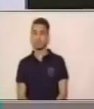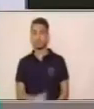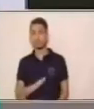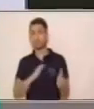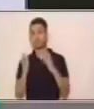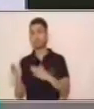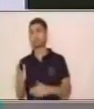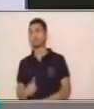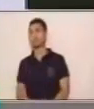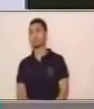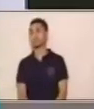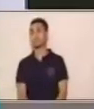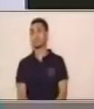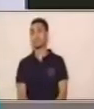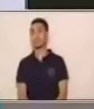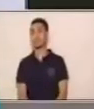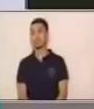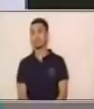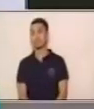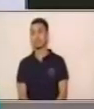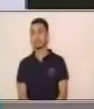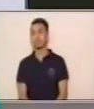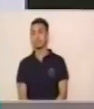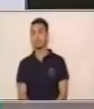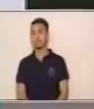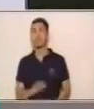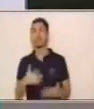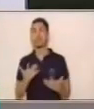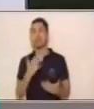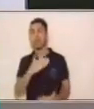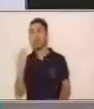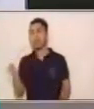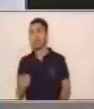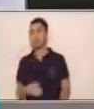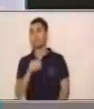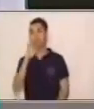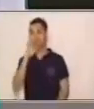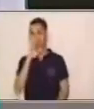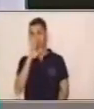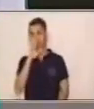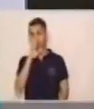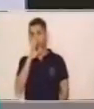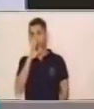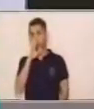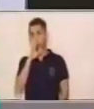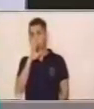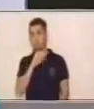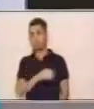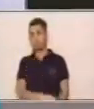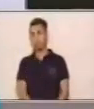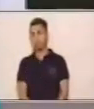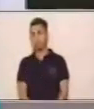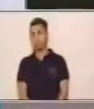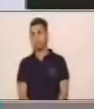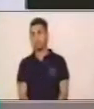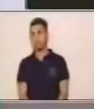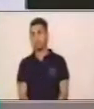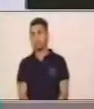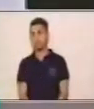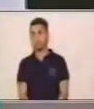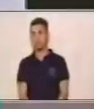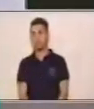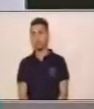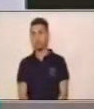sigue? Ya no me acuerdo. ¿Cuál sigue? ¿Cuál sigue? Ah, ¿Tres? ¿Será tres?